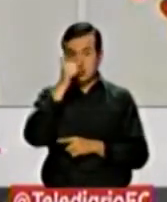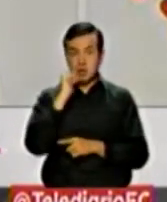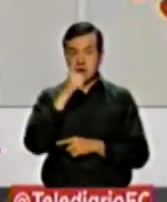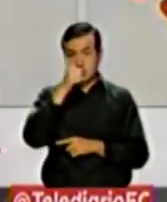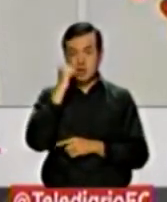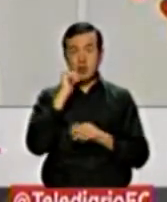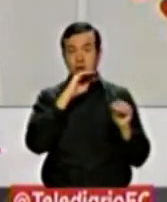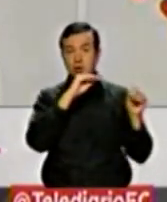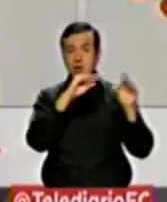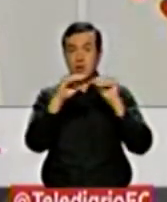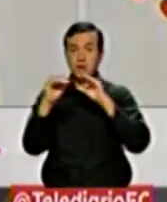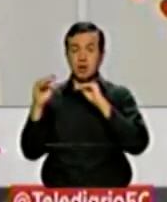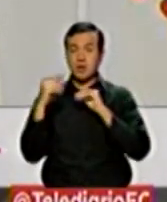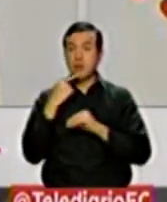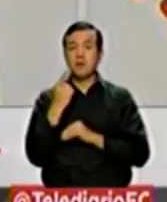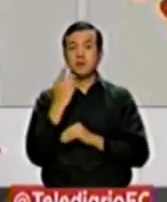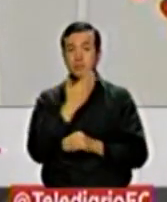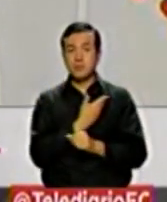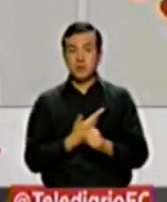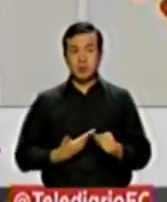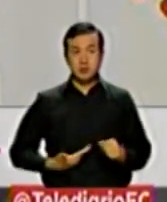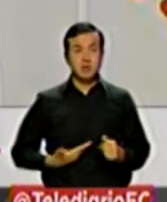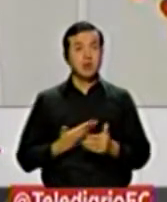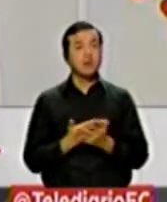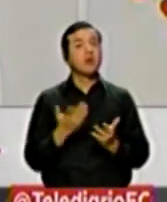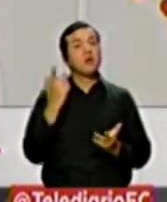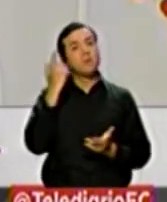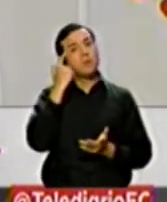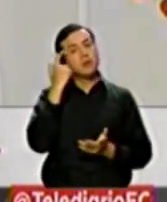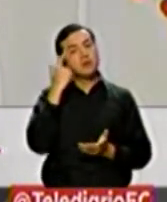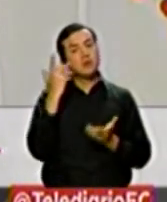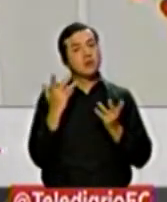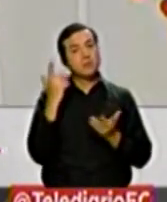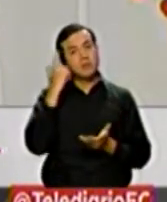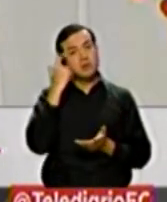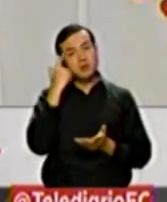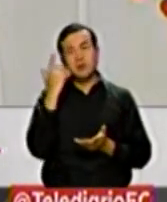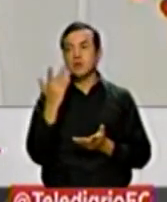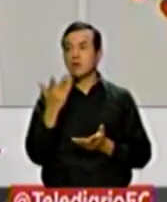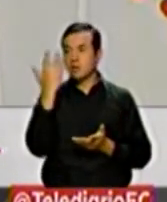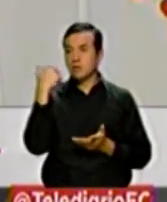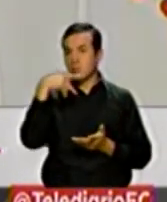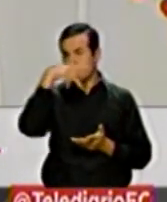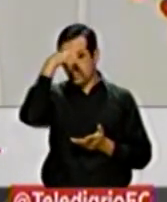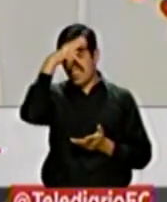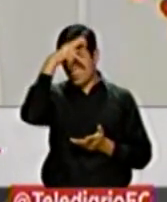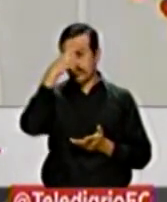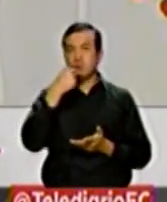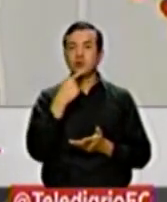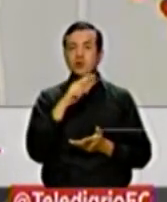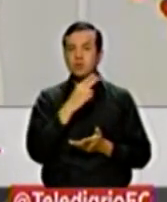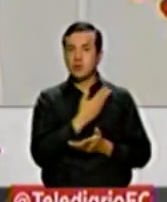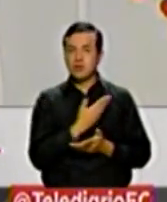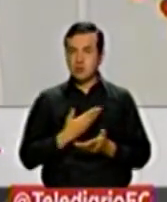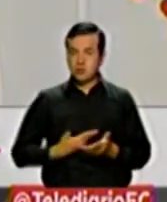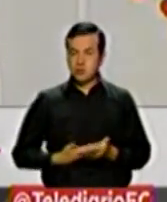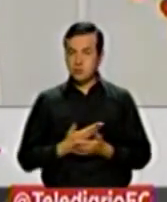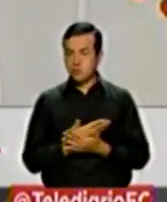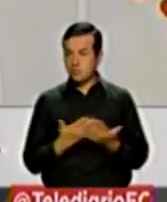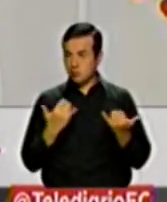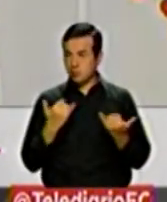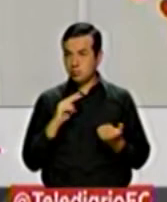rumor de que el presidente estaría pensando hacer lo que sucedió en el Perú, de que el vicepresidente, que